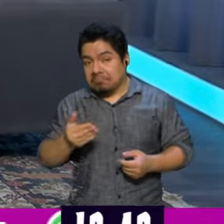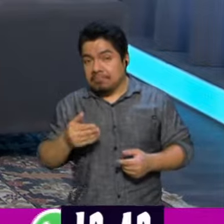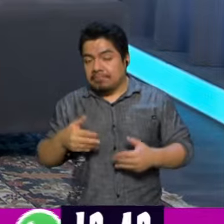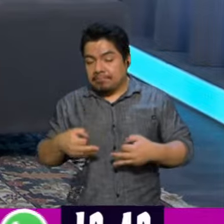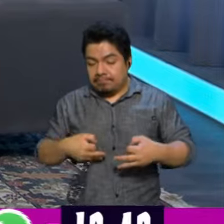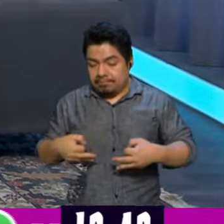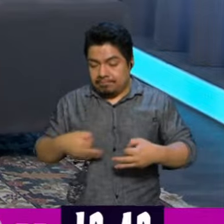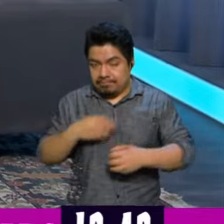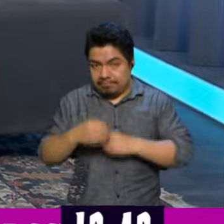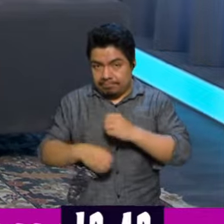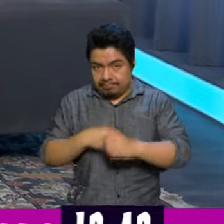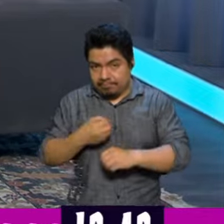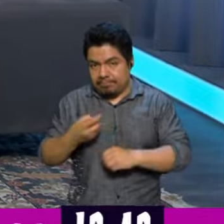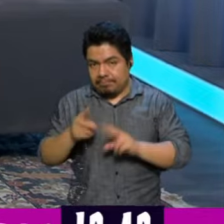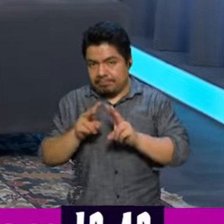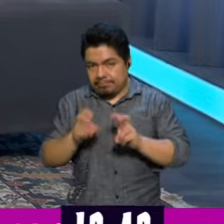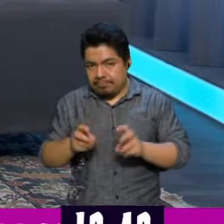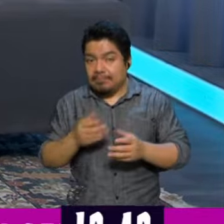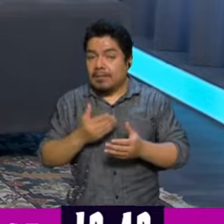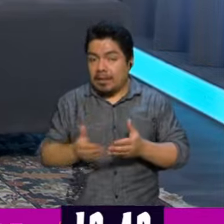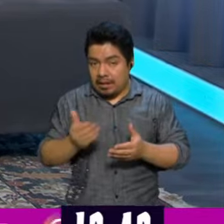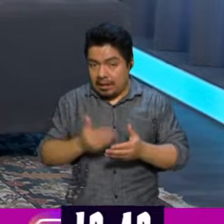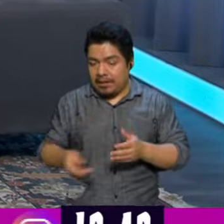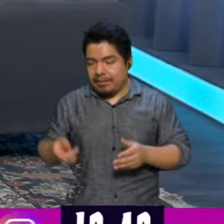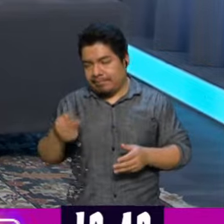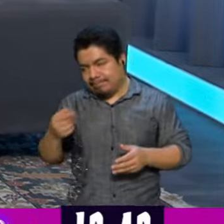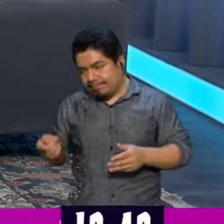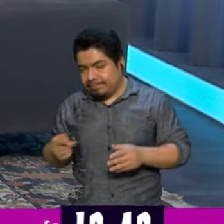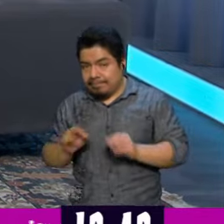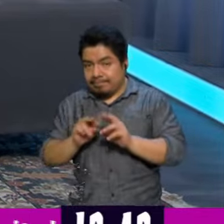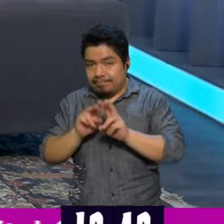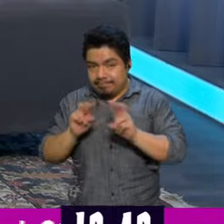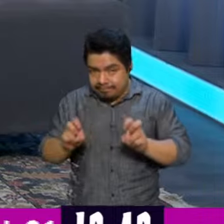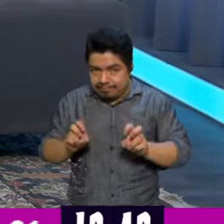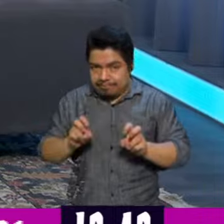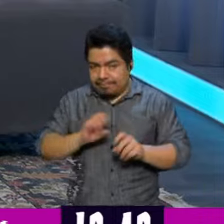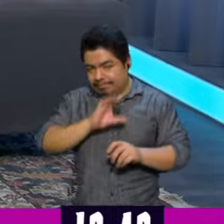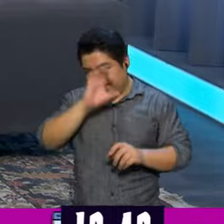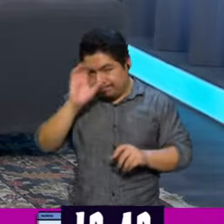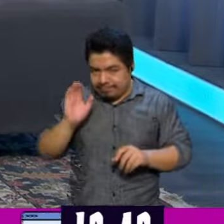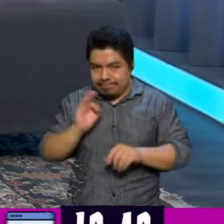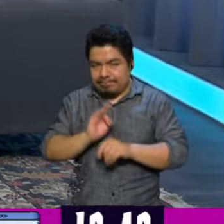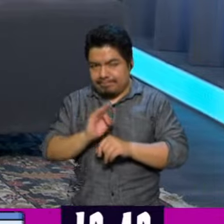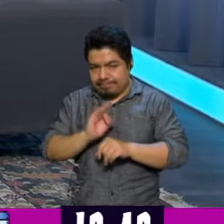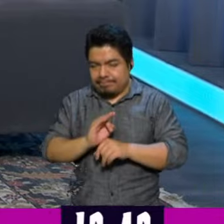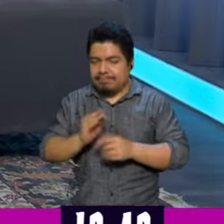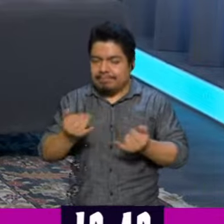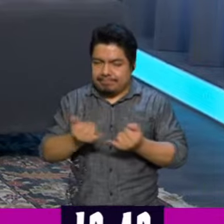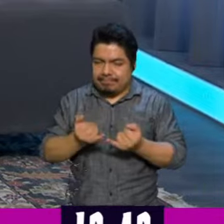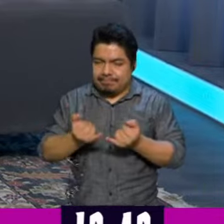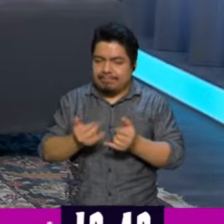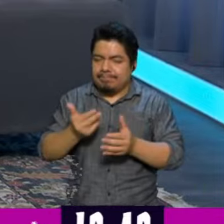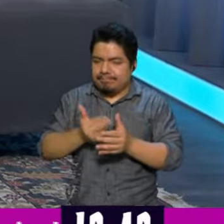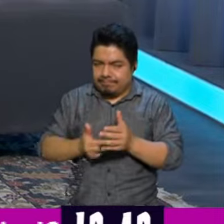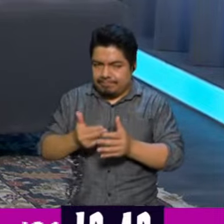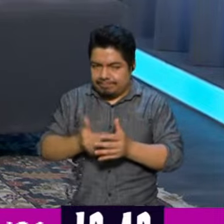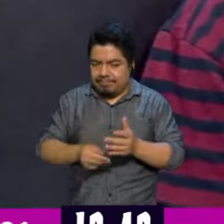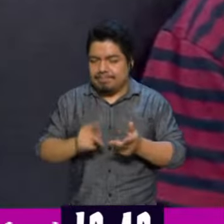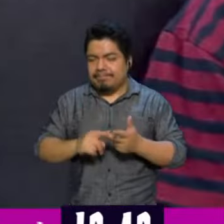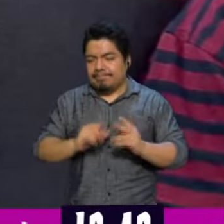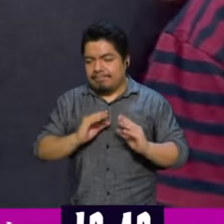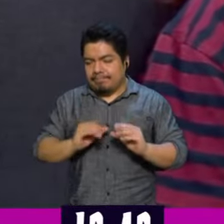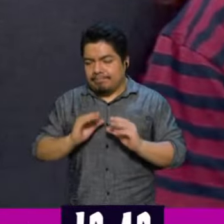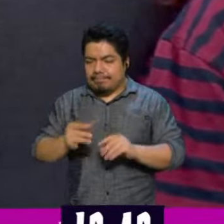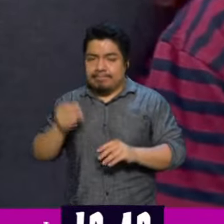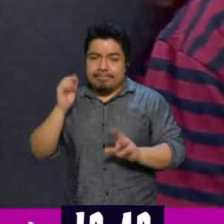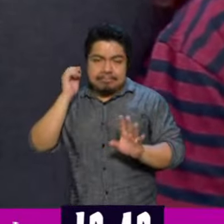hicimos también con esa temática. Wow. Y ahora hicimos esta temática ecológica y ellos y dan talleres, imparten también talleres. Si alguien